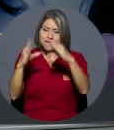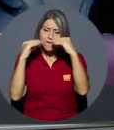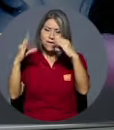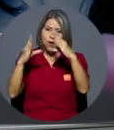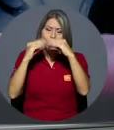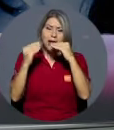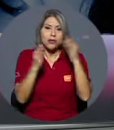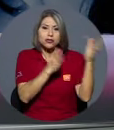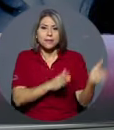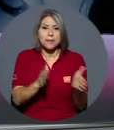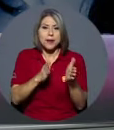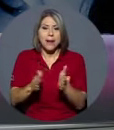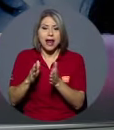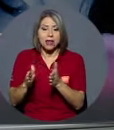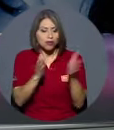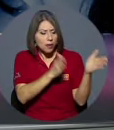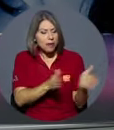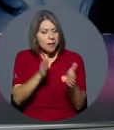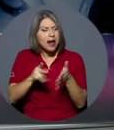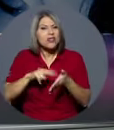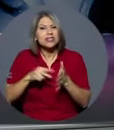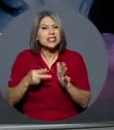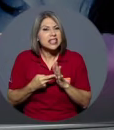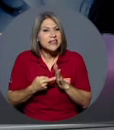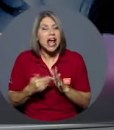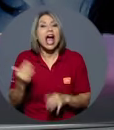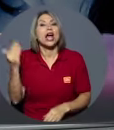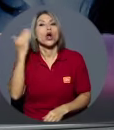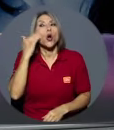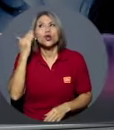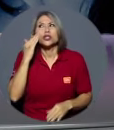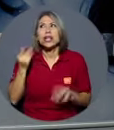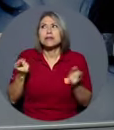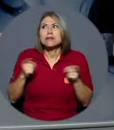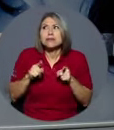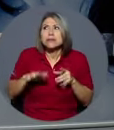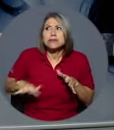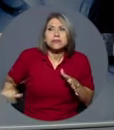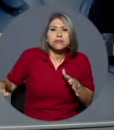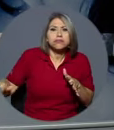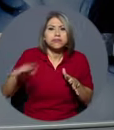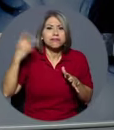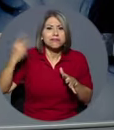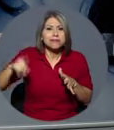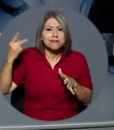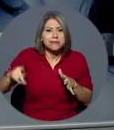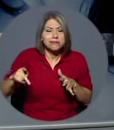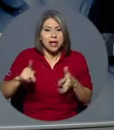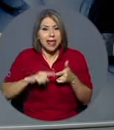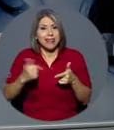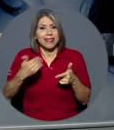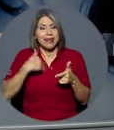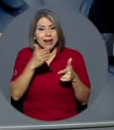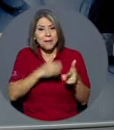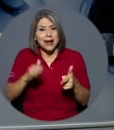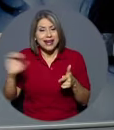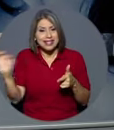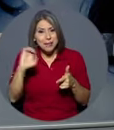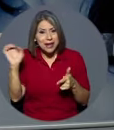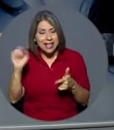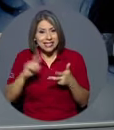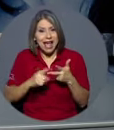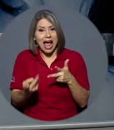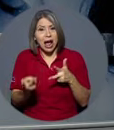preparados. Y preparados significa conocer ese riesgo del entorno, tener planes de emergencia, aplicar normativas,